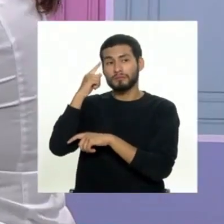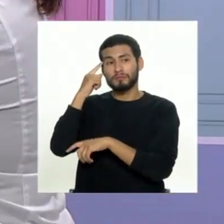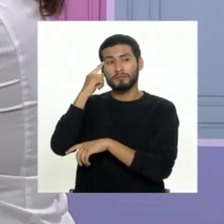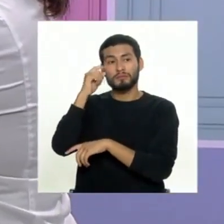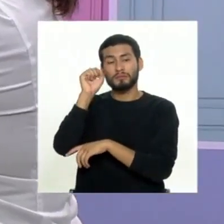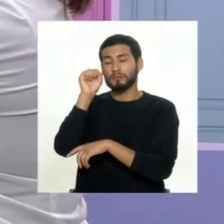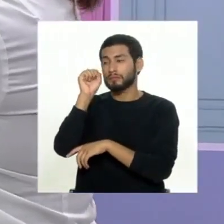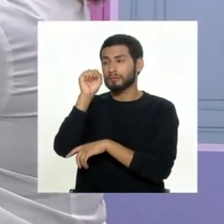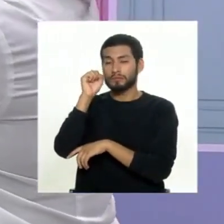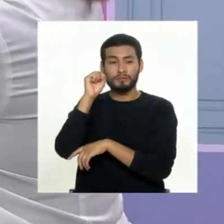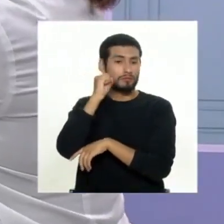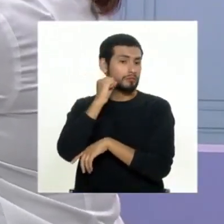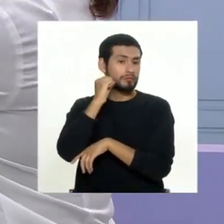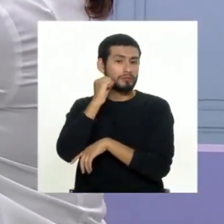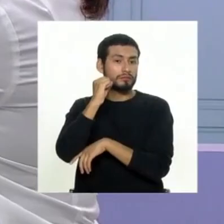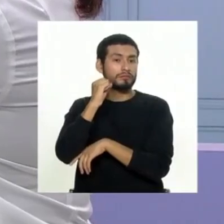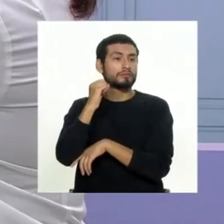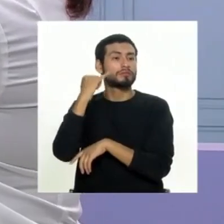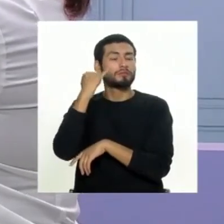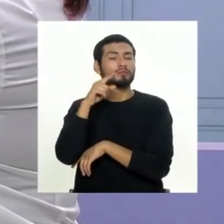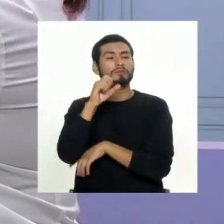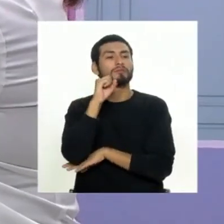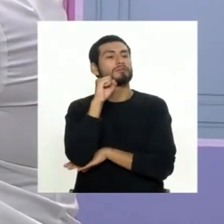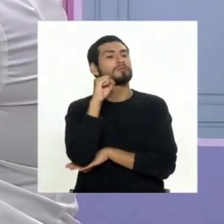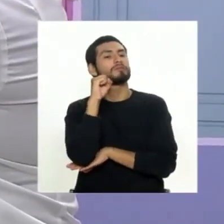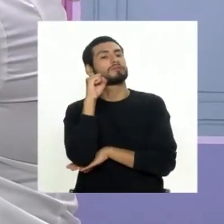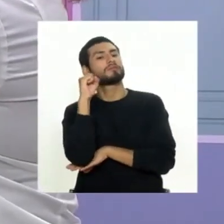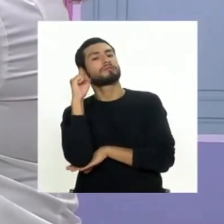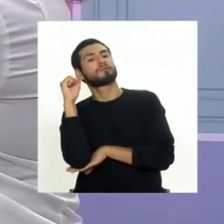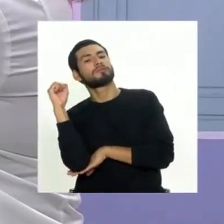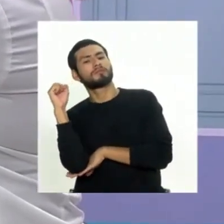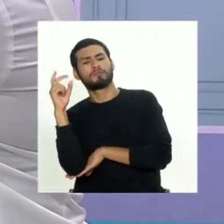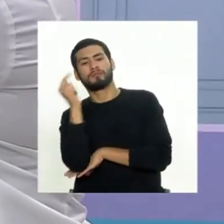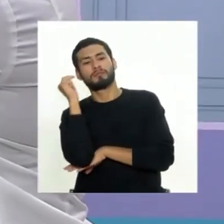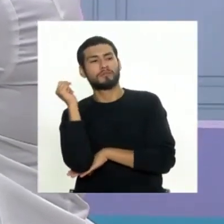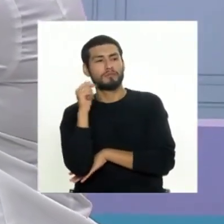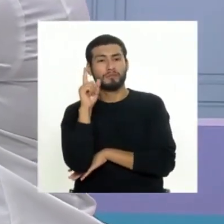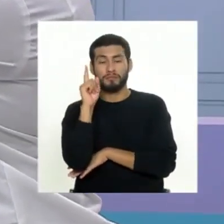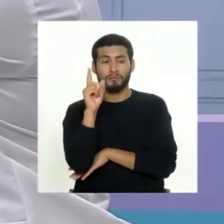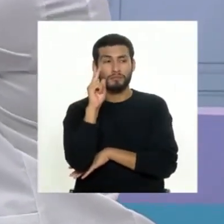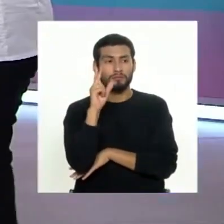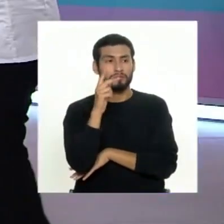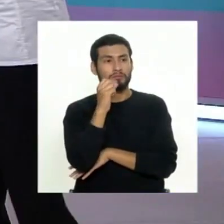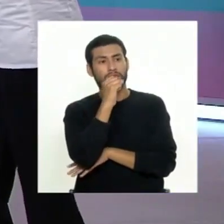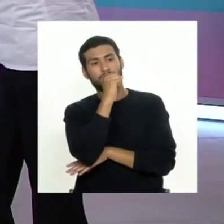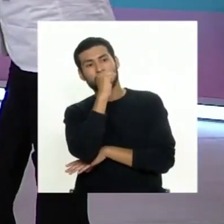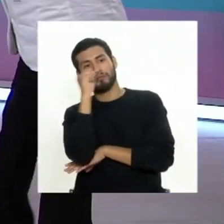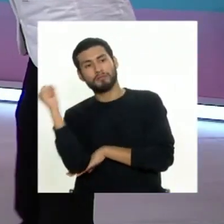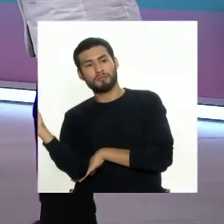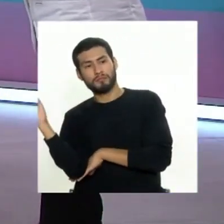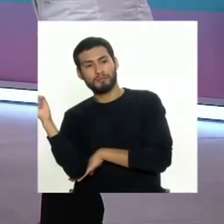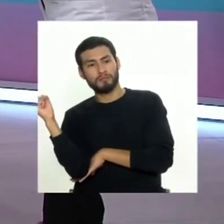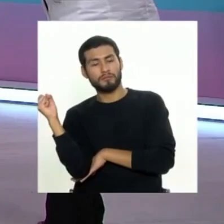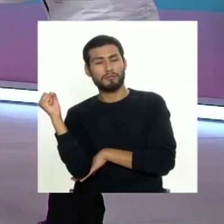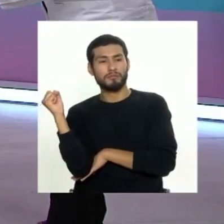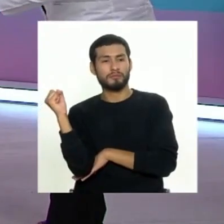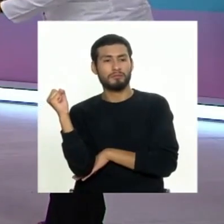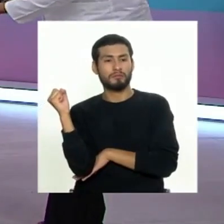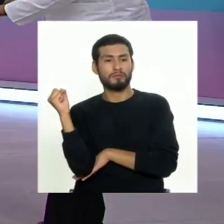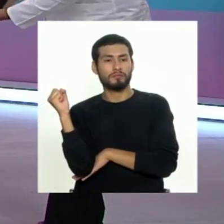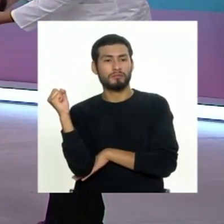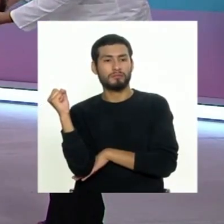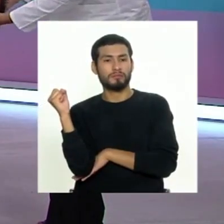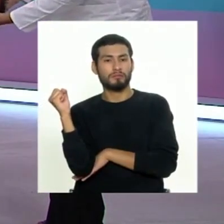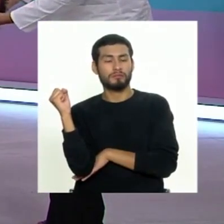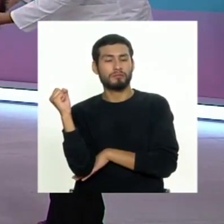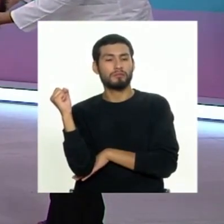este ángulo y lo echamos hacia atrás de manera brusca. 1, 2, 3, brusco